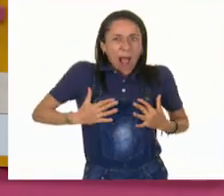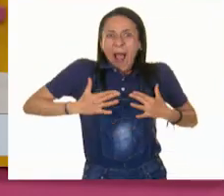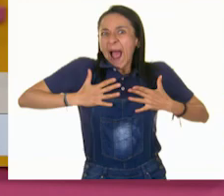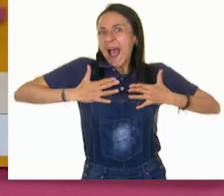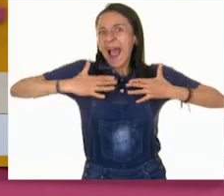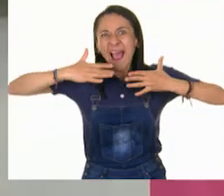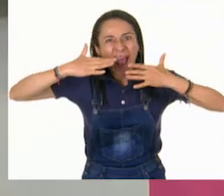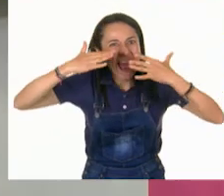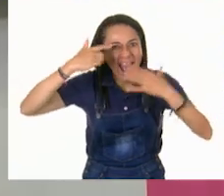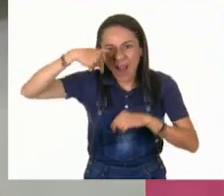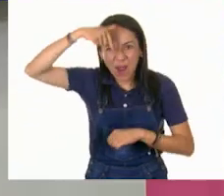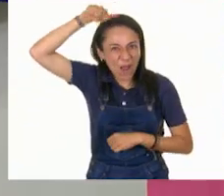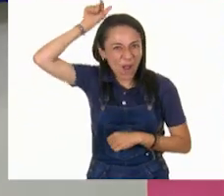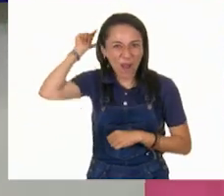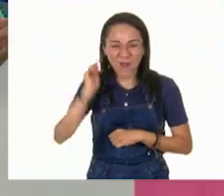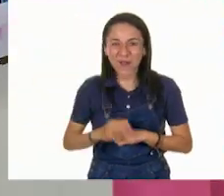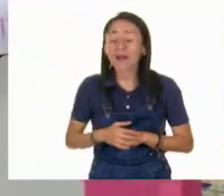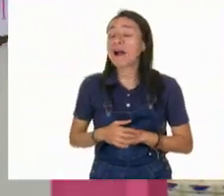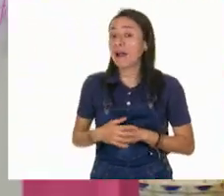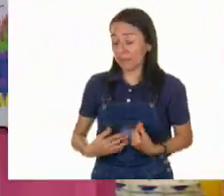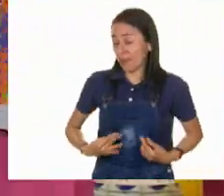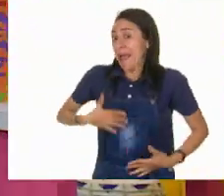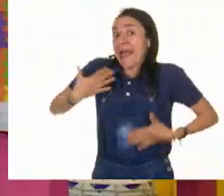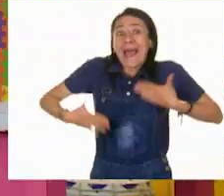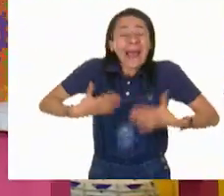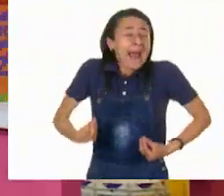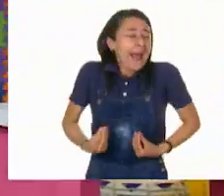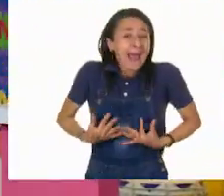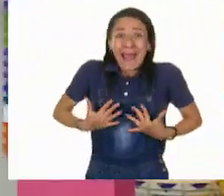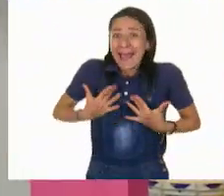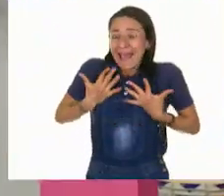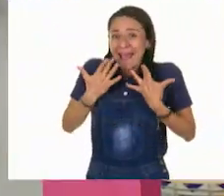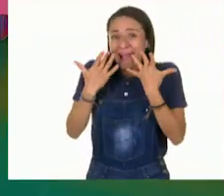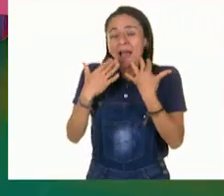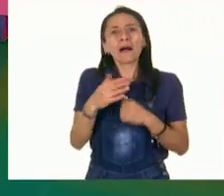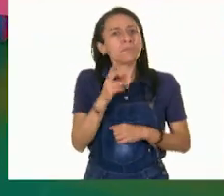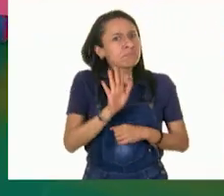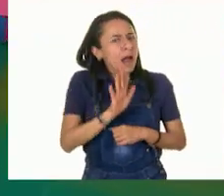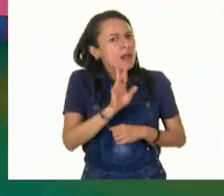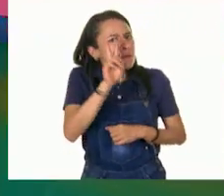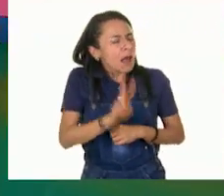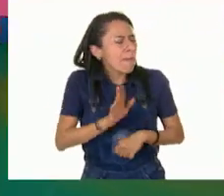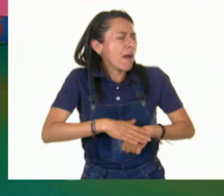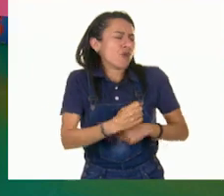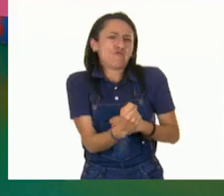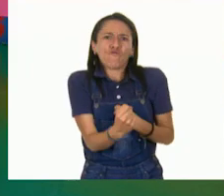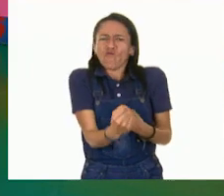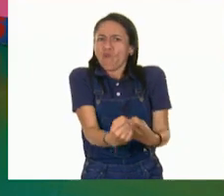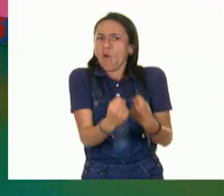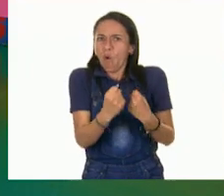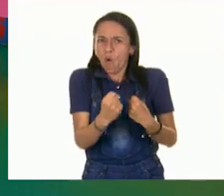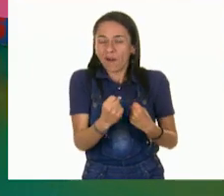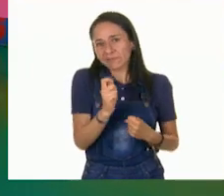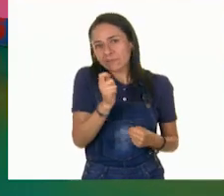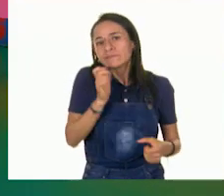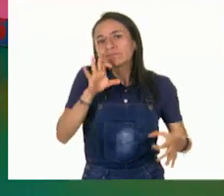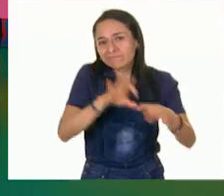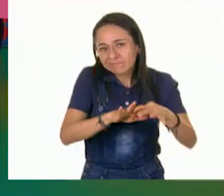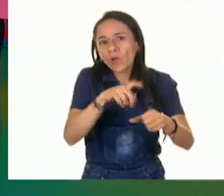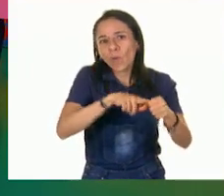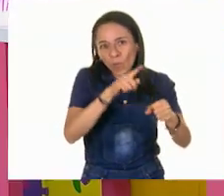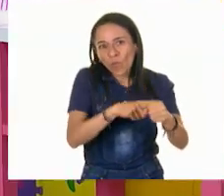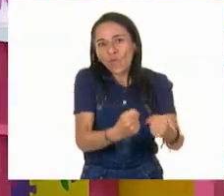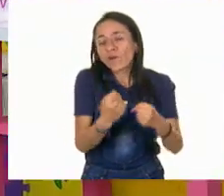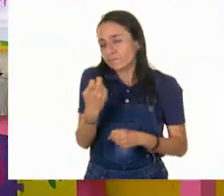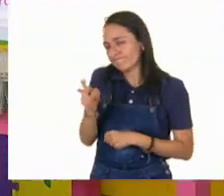euforia! Exacto. La euforia. Esa es así como la más intensa, ¿verdad? La de más color. Más poder,